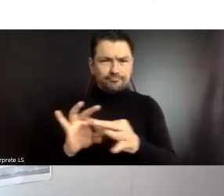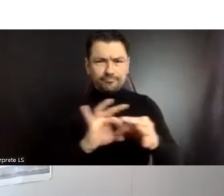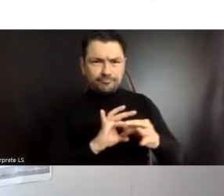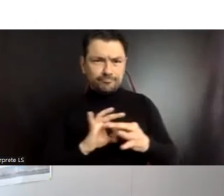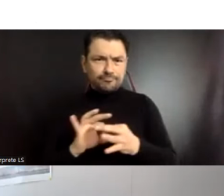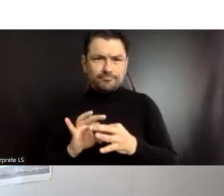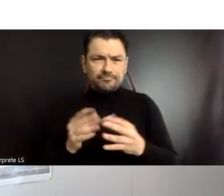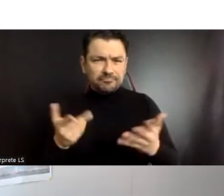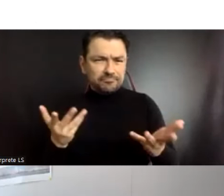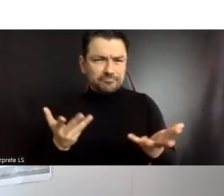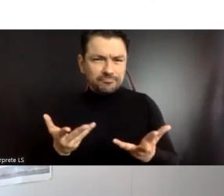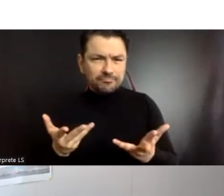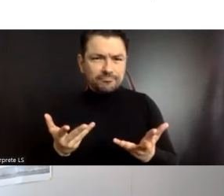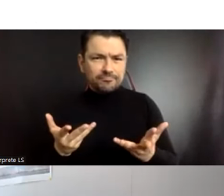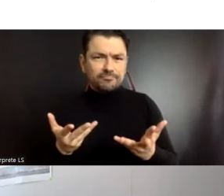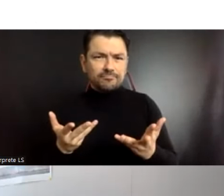la respuesta adecuada.